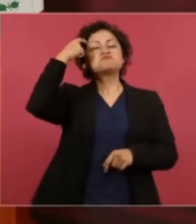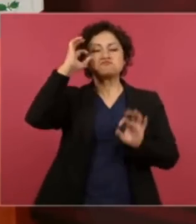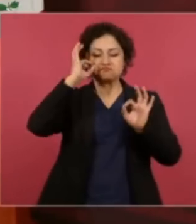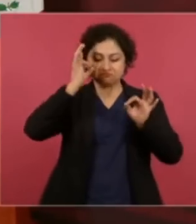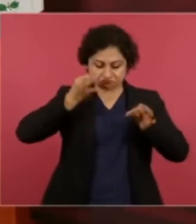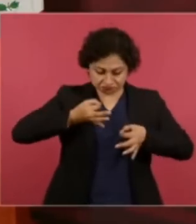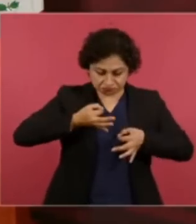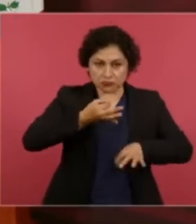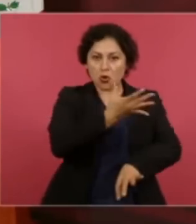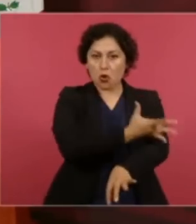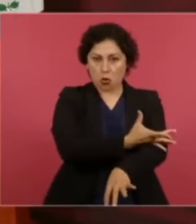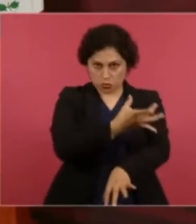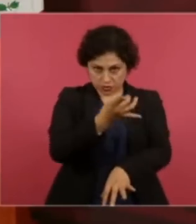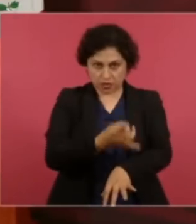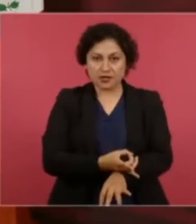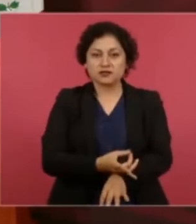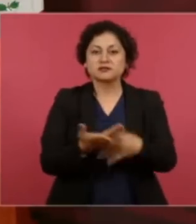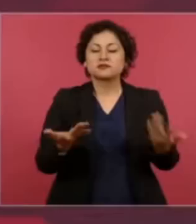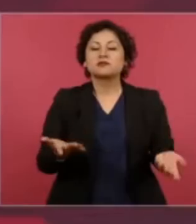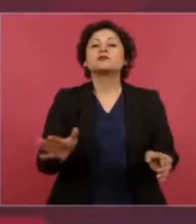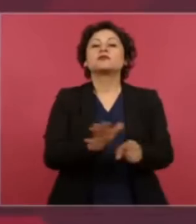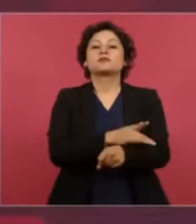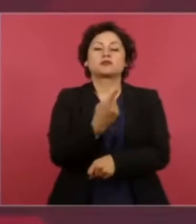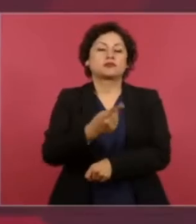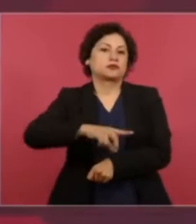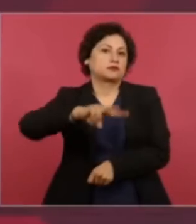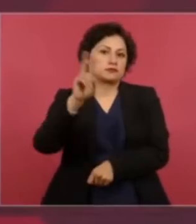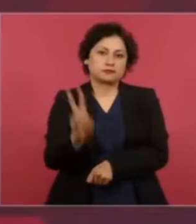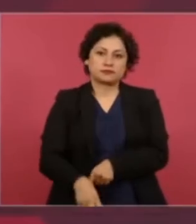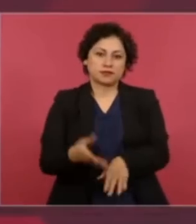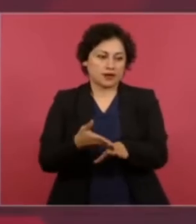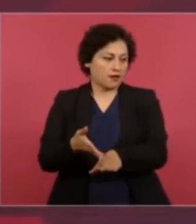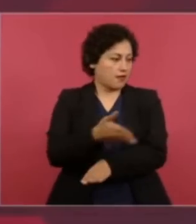porque los conservadores de antes